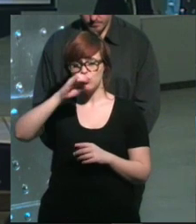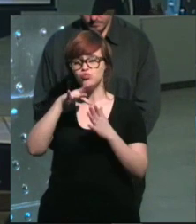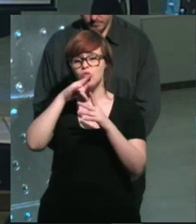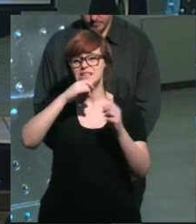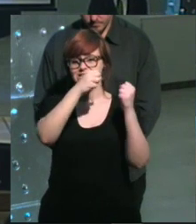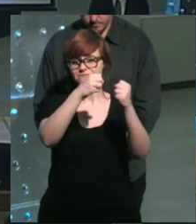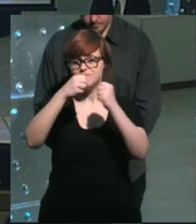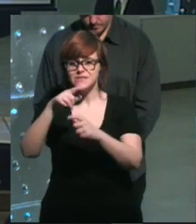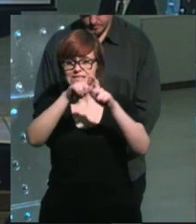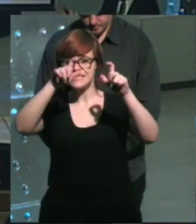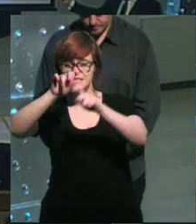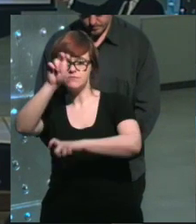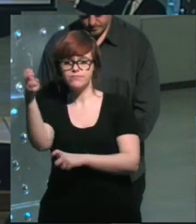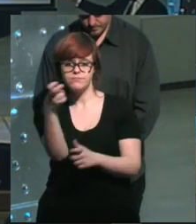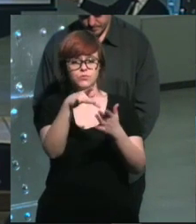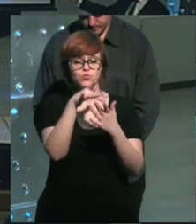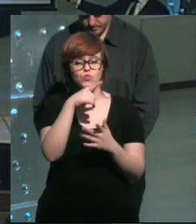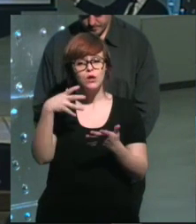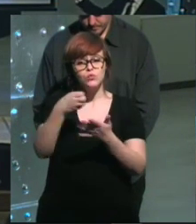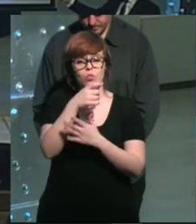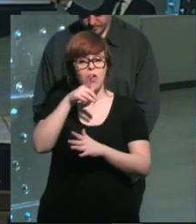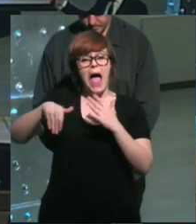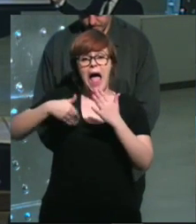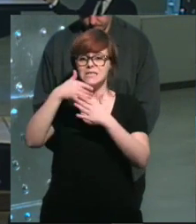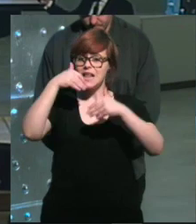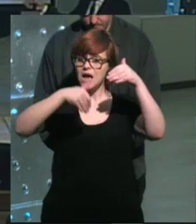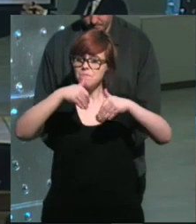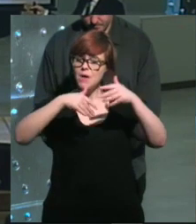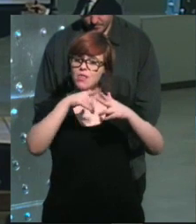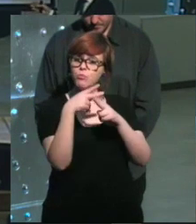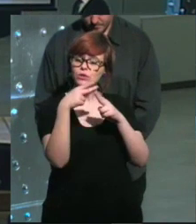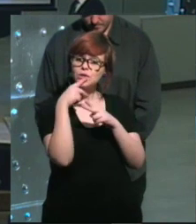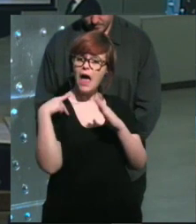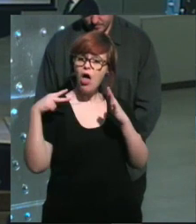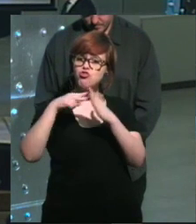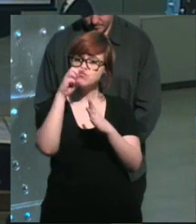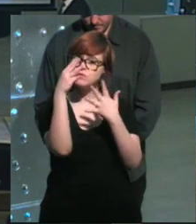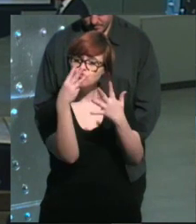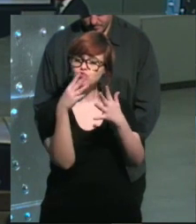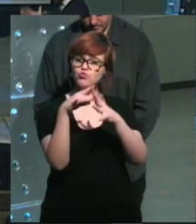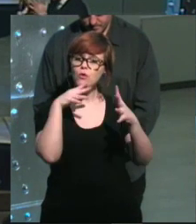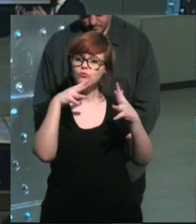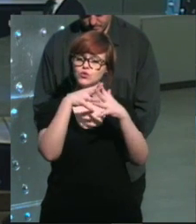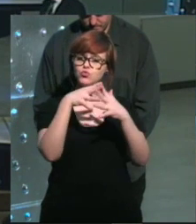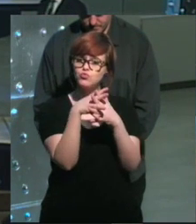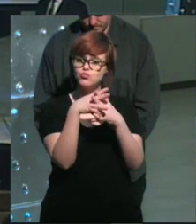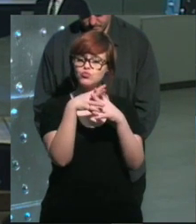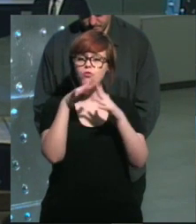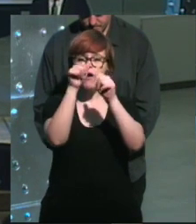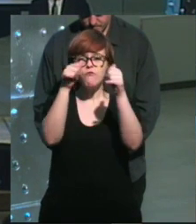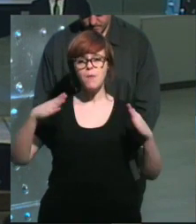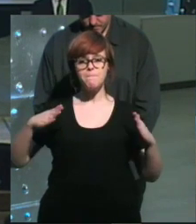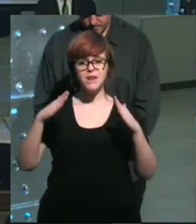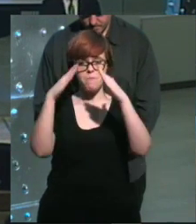de las organizaciones y, por supuesto, las campañas políticas hasta el 2008 tenían una estructura organizacional piramidal y